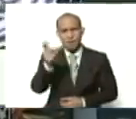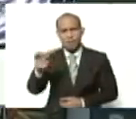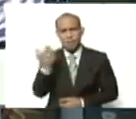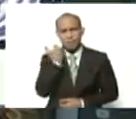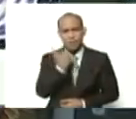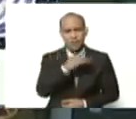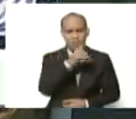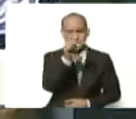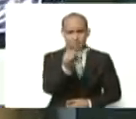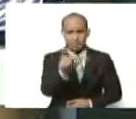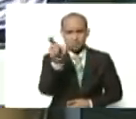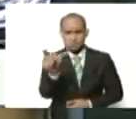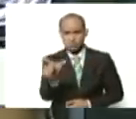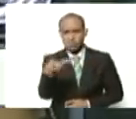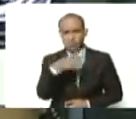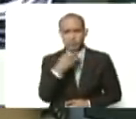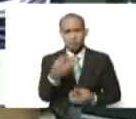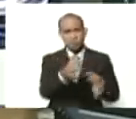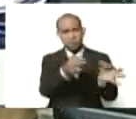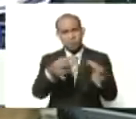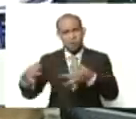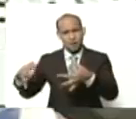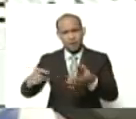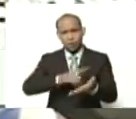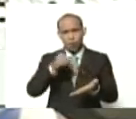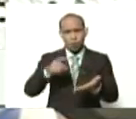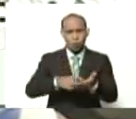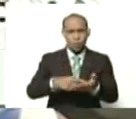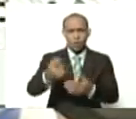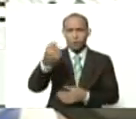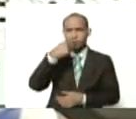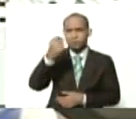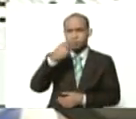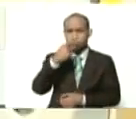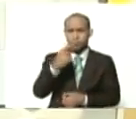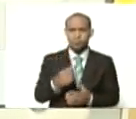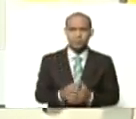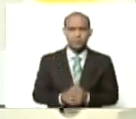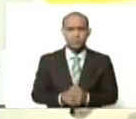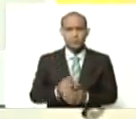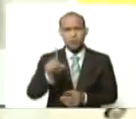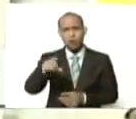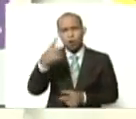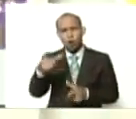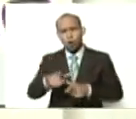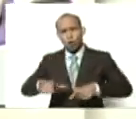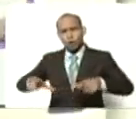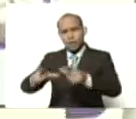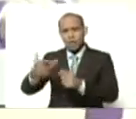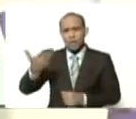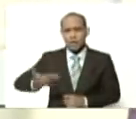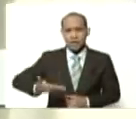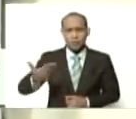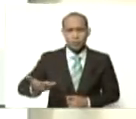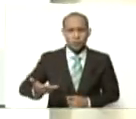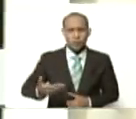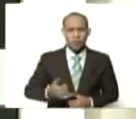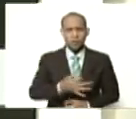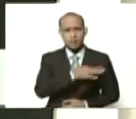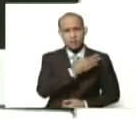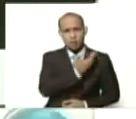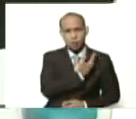recibir de manera perfecta y exacta el tratamiento de la quimioterapia. Otra de las áreas importantes, presidente, que tenemos en